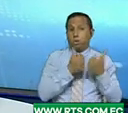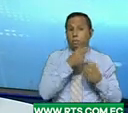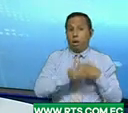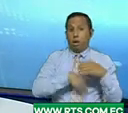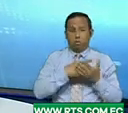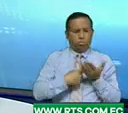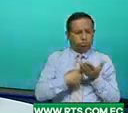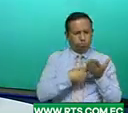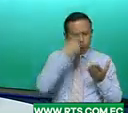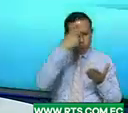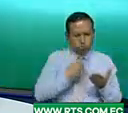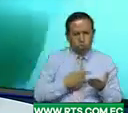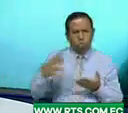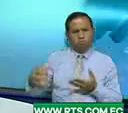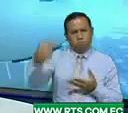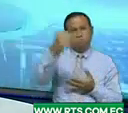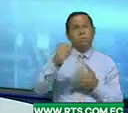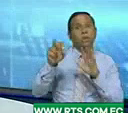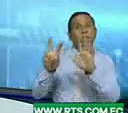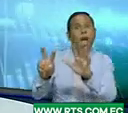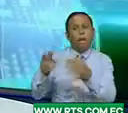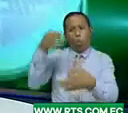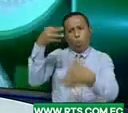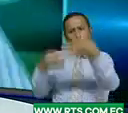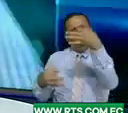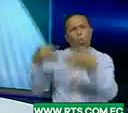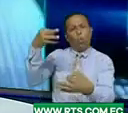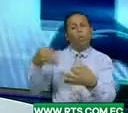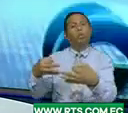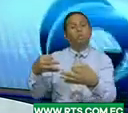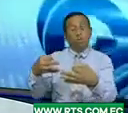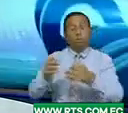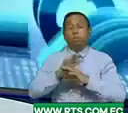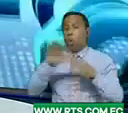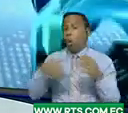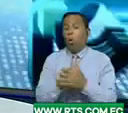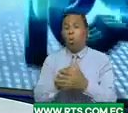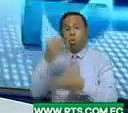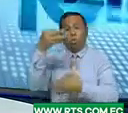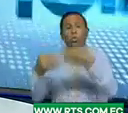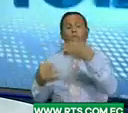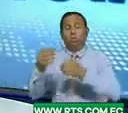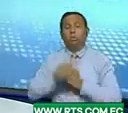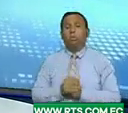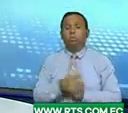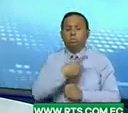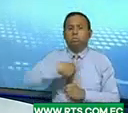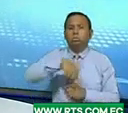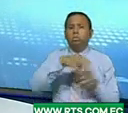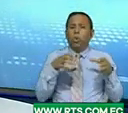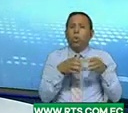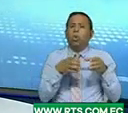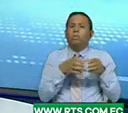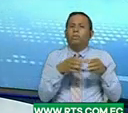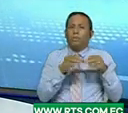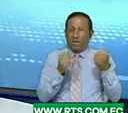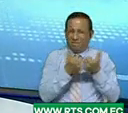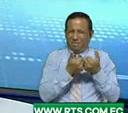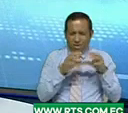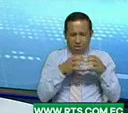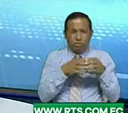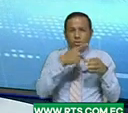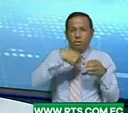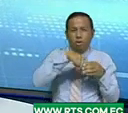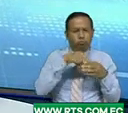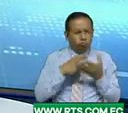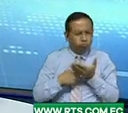no solo la mayoría, como se pretendía en un inicio. La decisión la tomó la Comisión de Fiscalización de la Asamblea